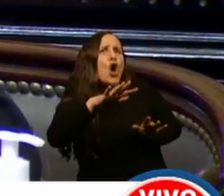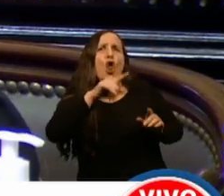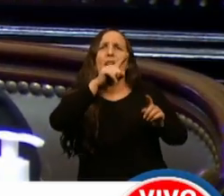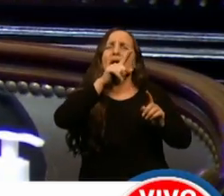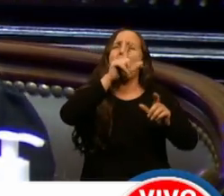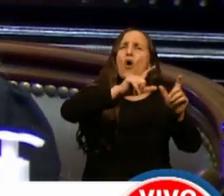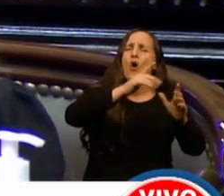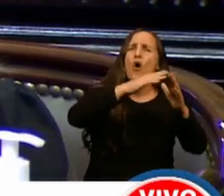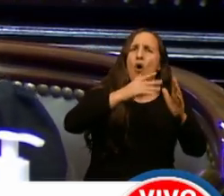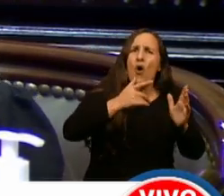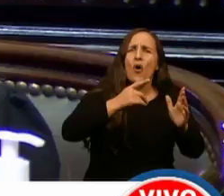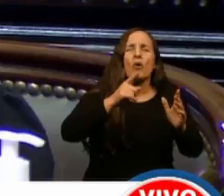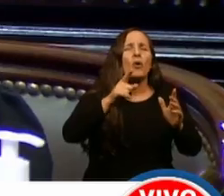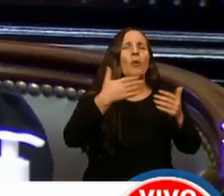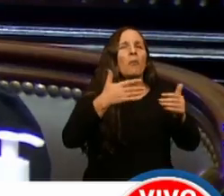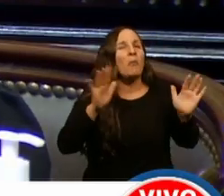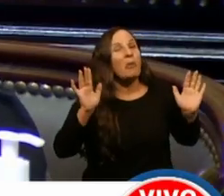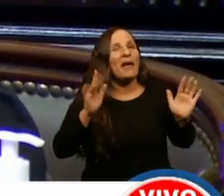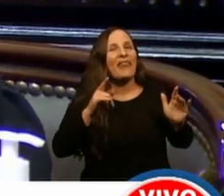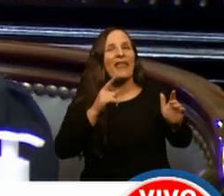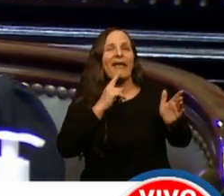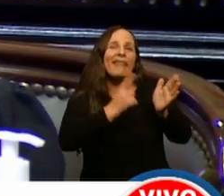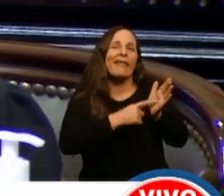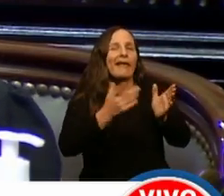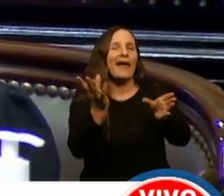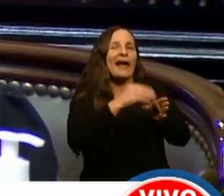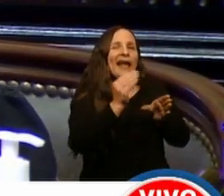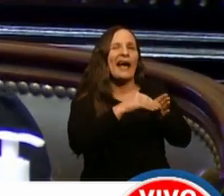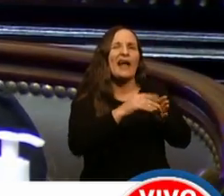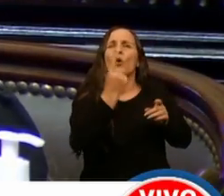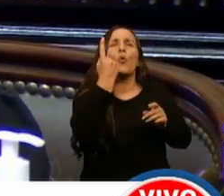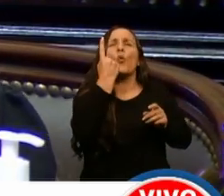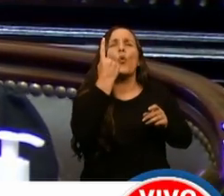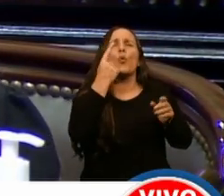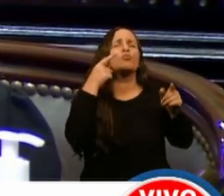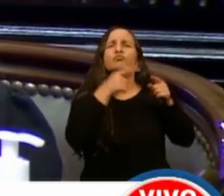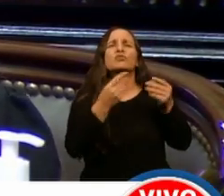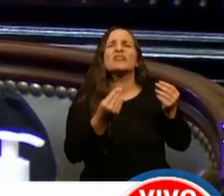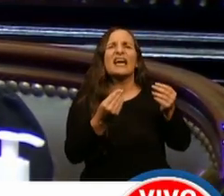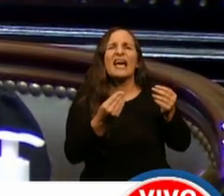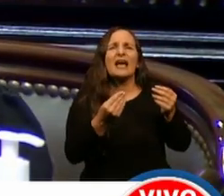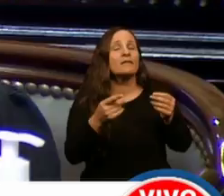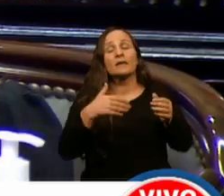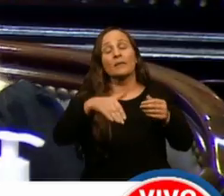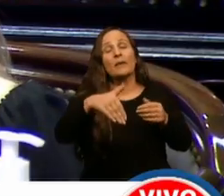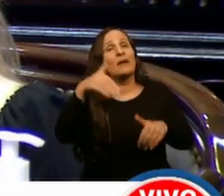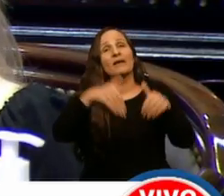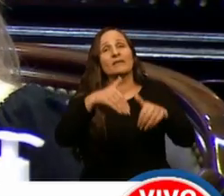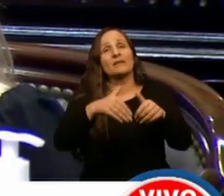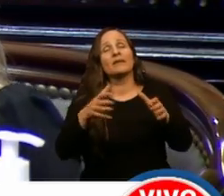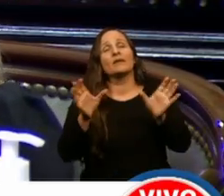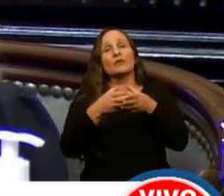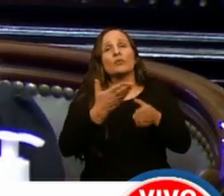dejando abierta la puerta para discrecionales nuevas incorporaciones con un solo criterio el criterio y la necesidad electoral del frente de